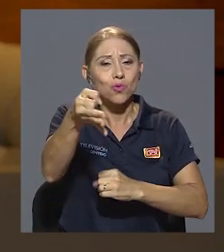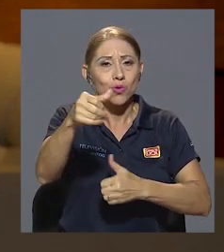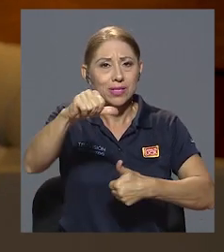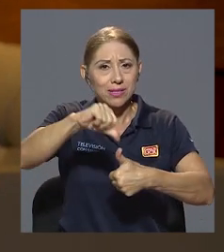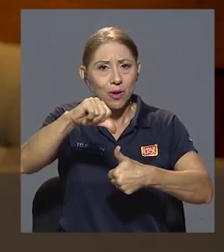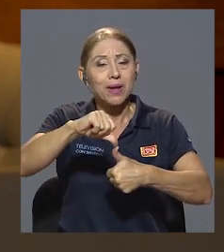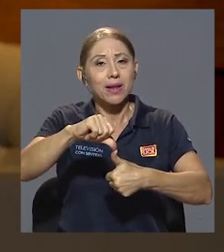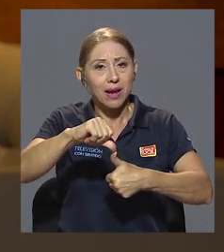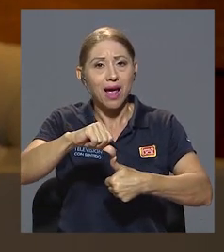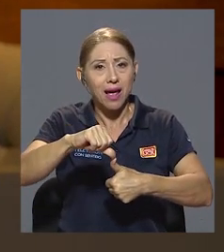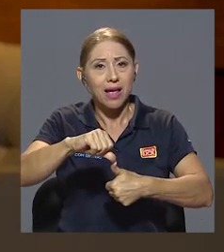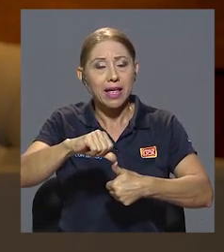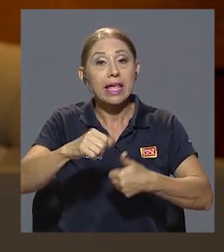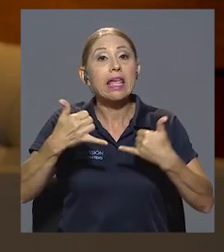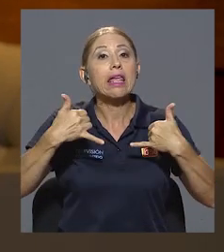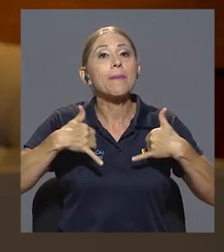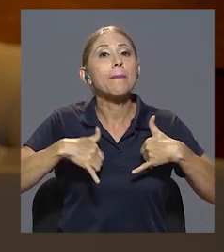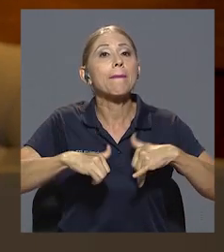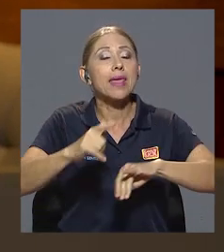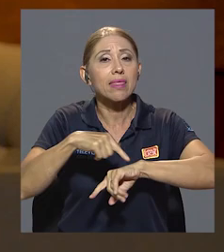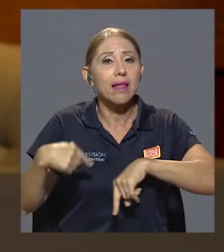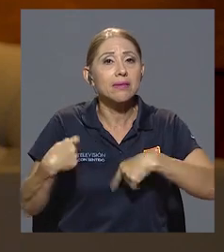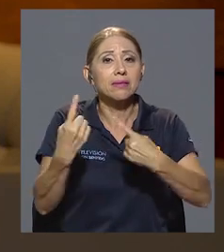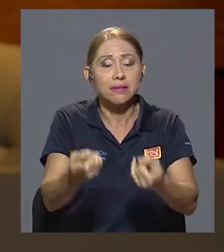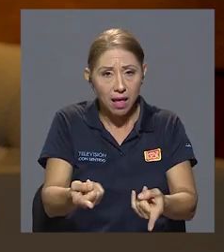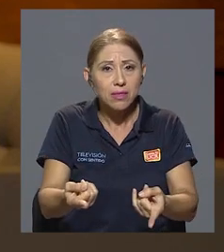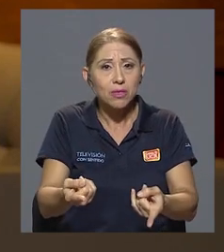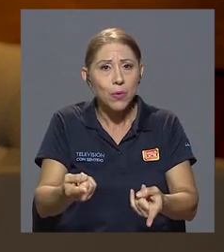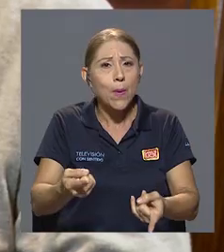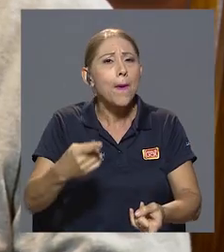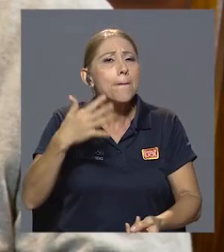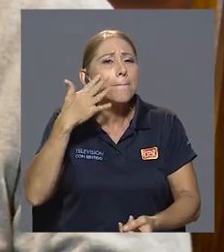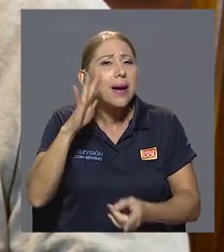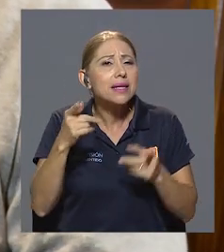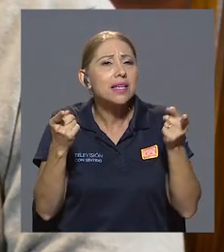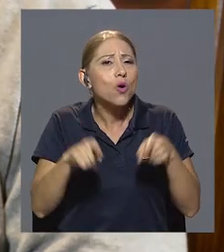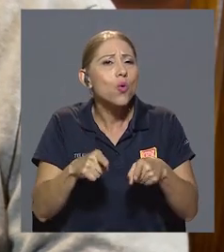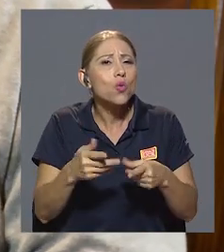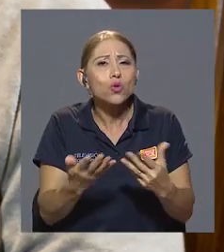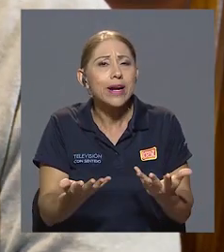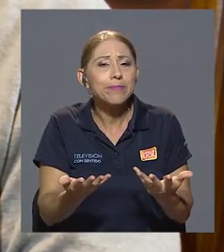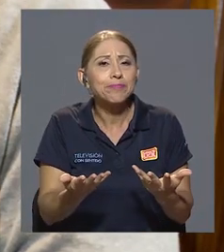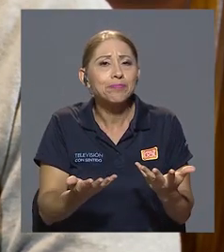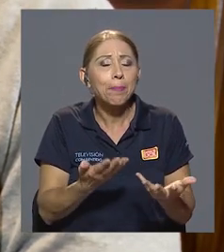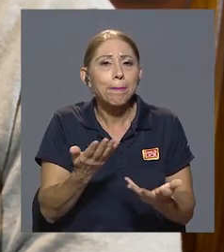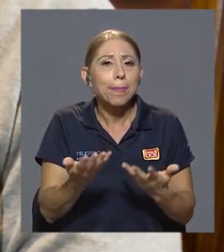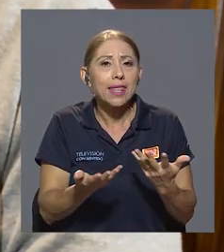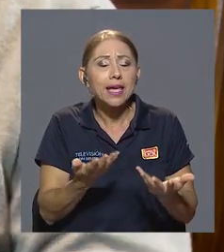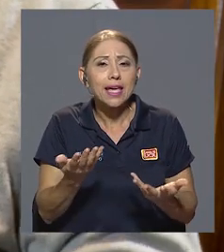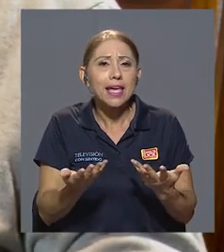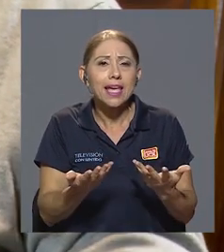en centroamérica y mientras tanto lo que está para parece que ocurre no es tanto